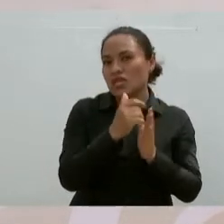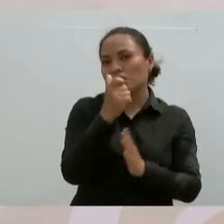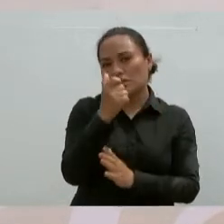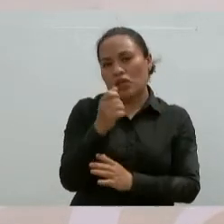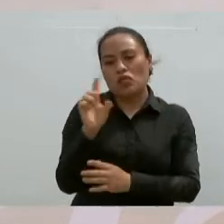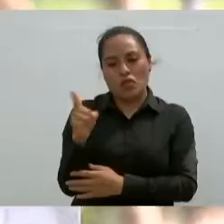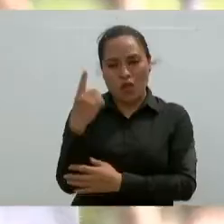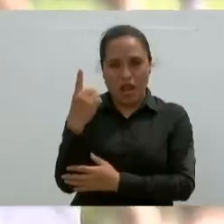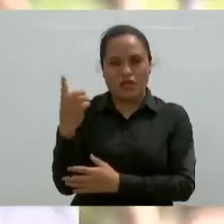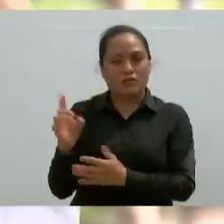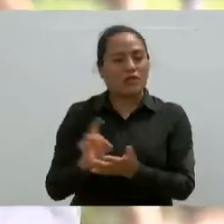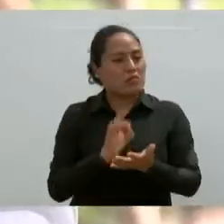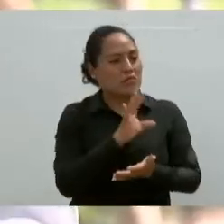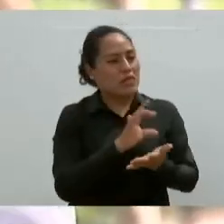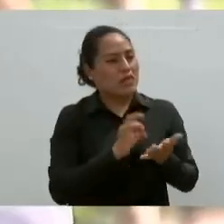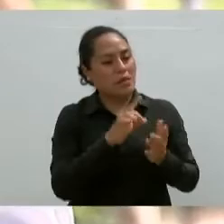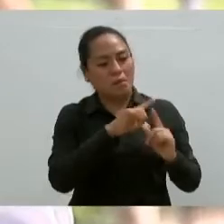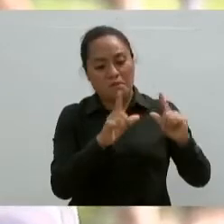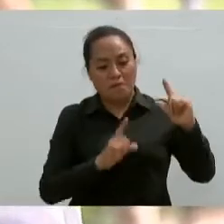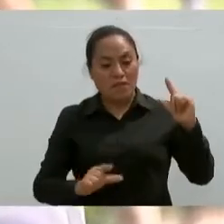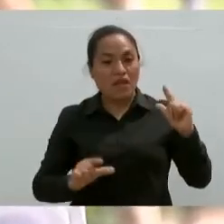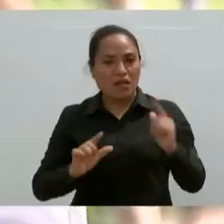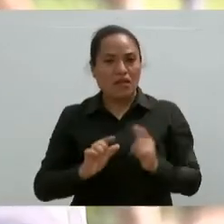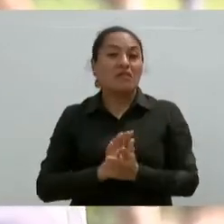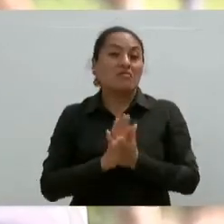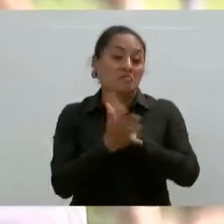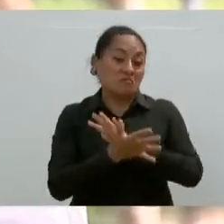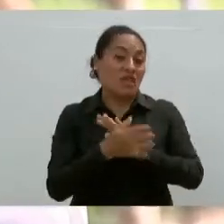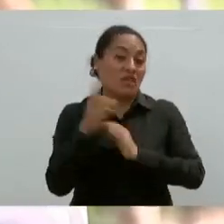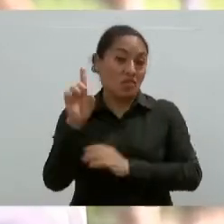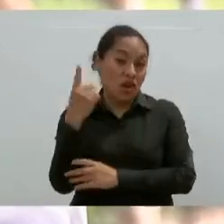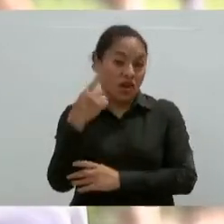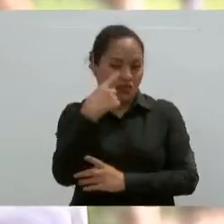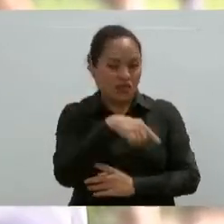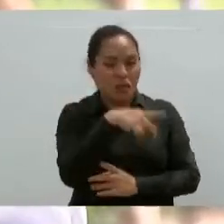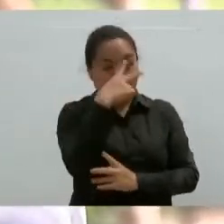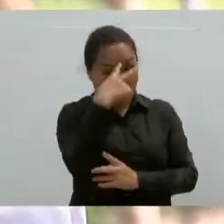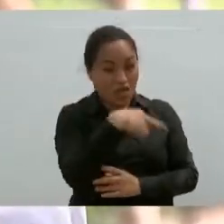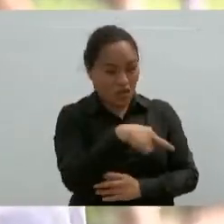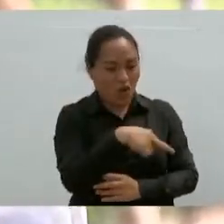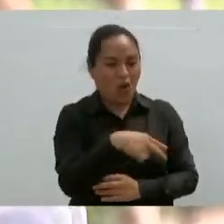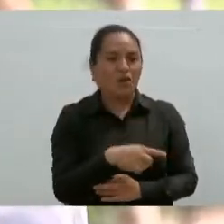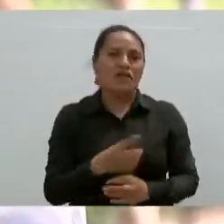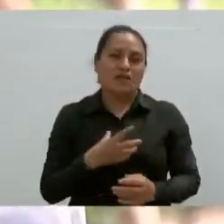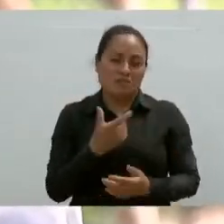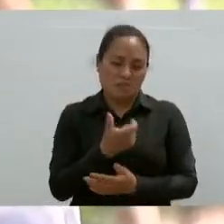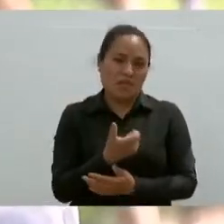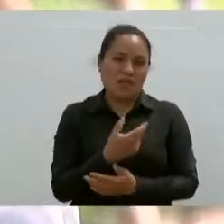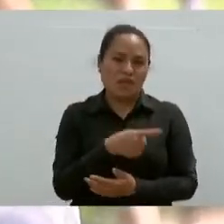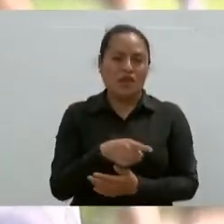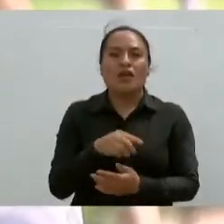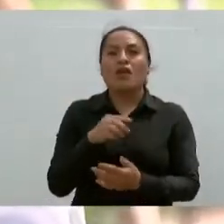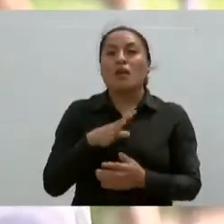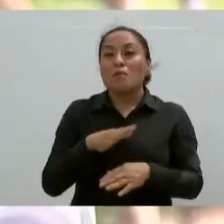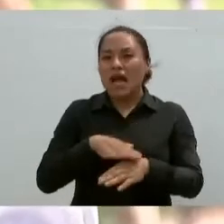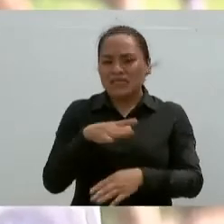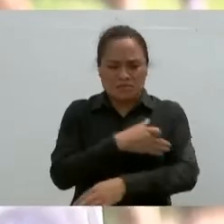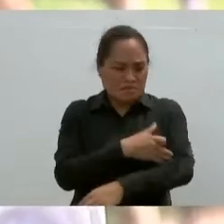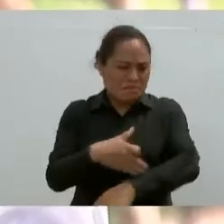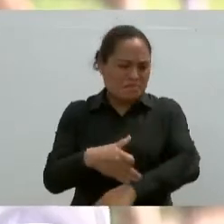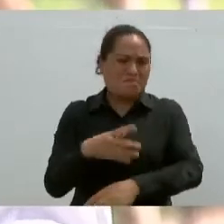40 mil millones de dólares. Este dinero llega mes con mes a 10 millones de familias en